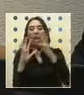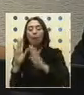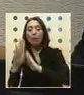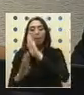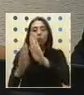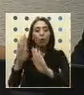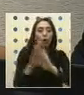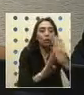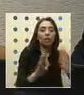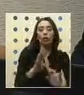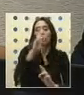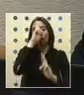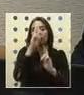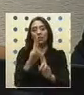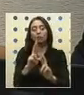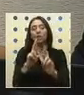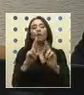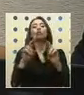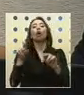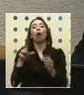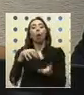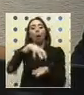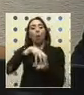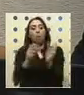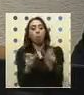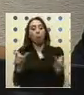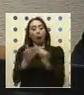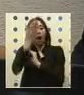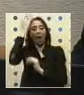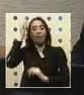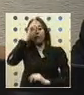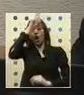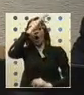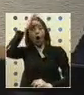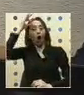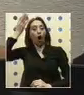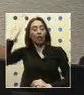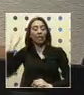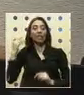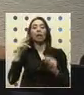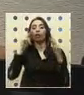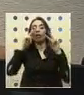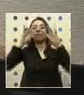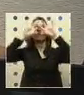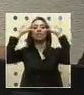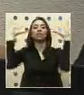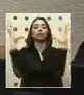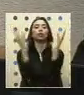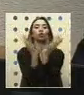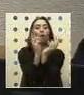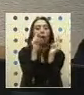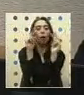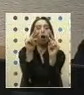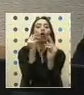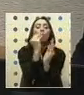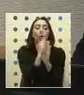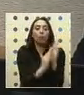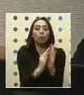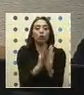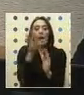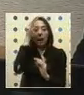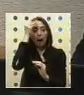reconocimiento y respeto de la conmovisión de nuestros pueblos originarios y quizás lo más importante, cuánto hemos aprendido a